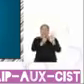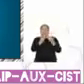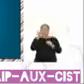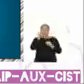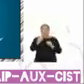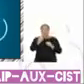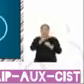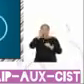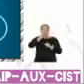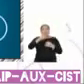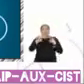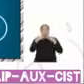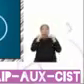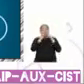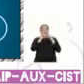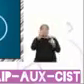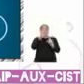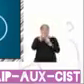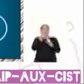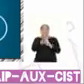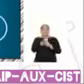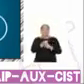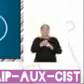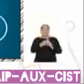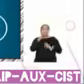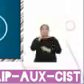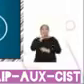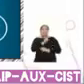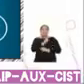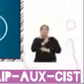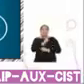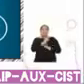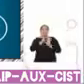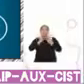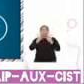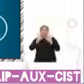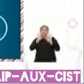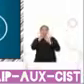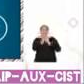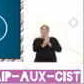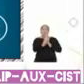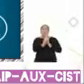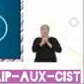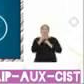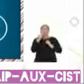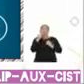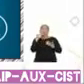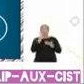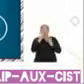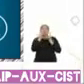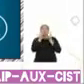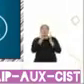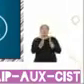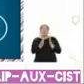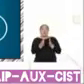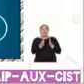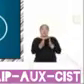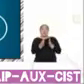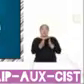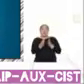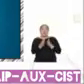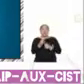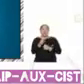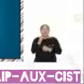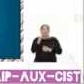logran tener una casa propia, mientras que solo 1 de cada 10 personas con secundaria incompleta puede lograrlo.